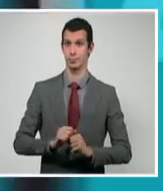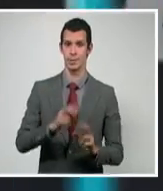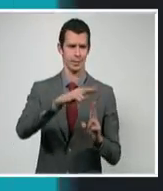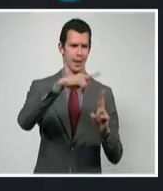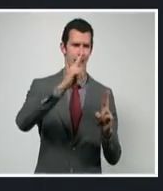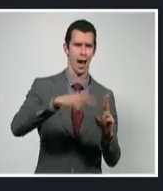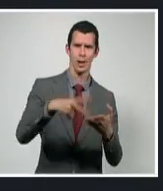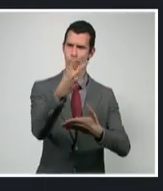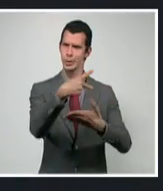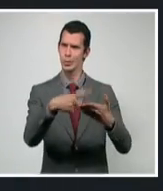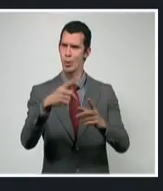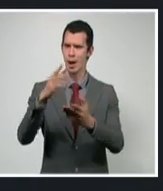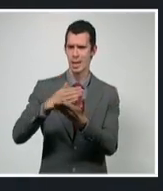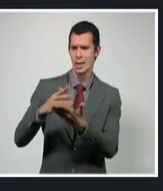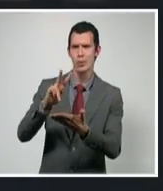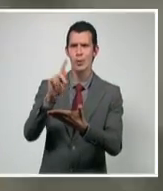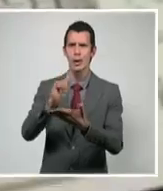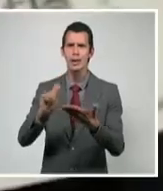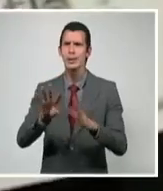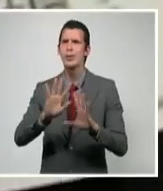¿no?